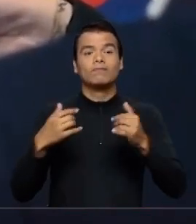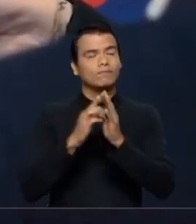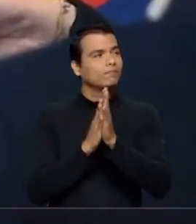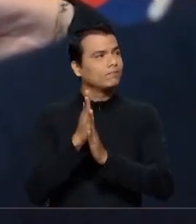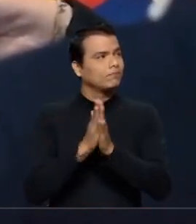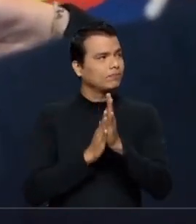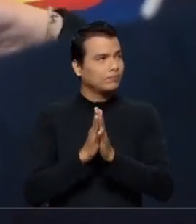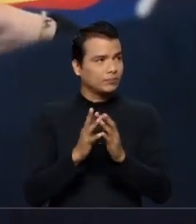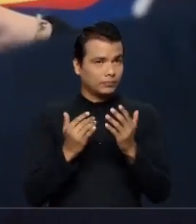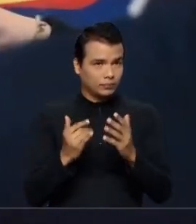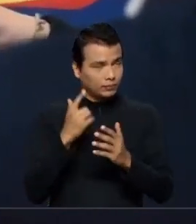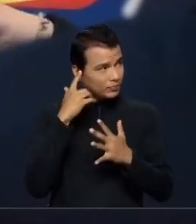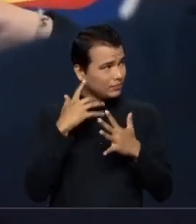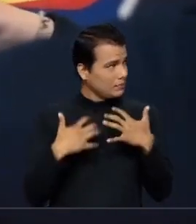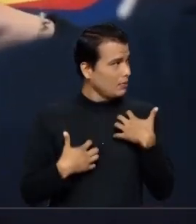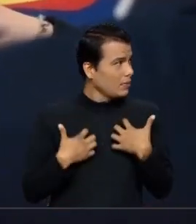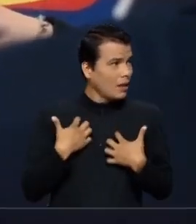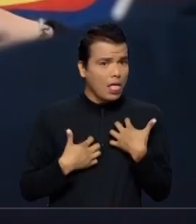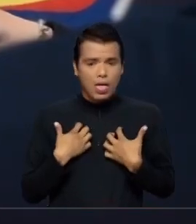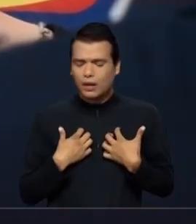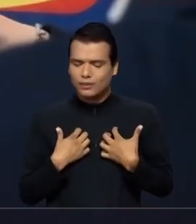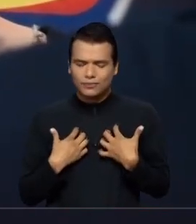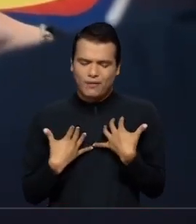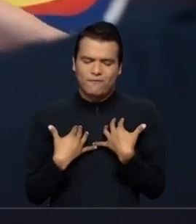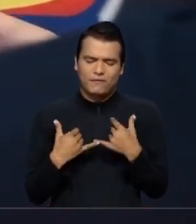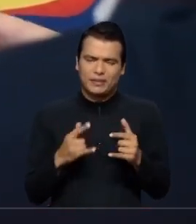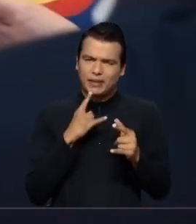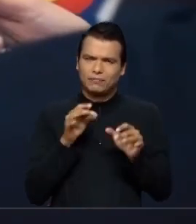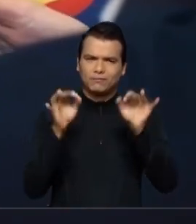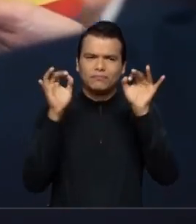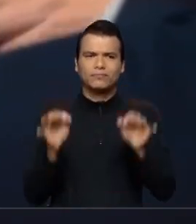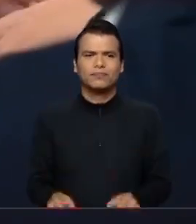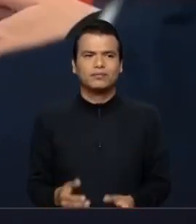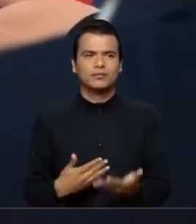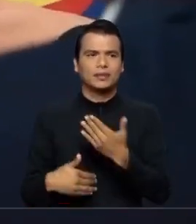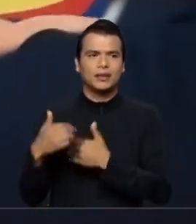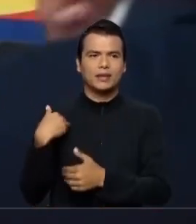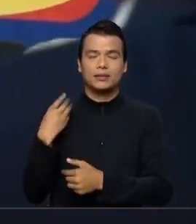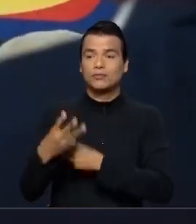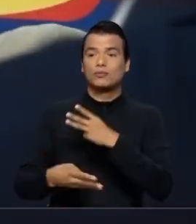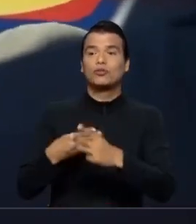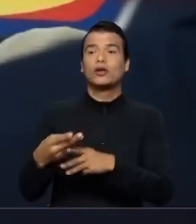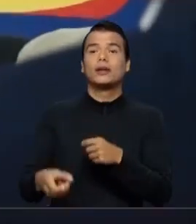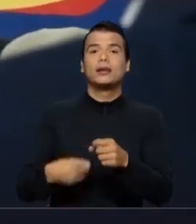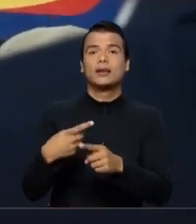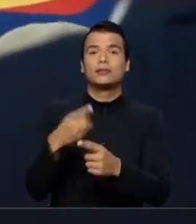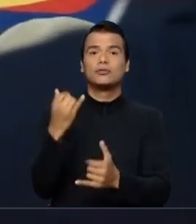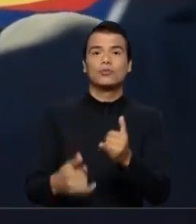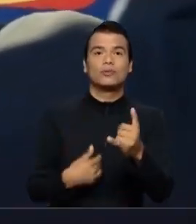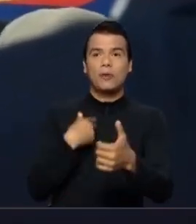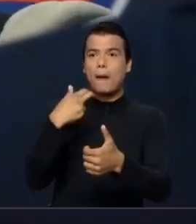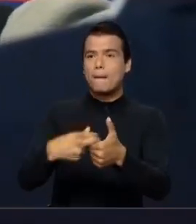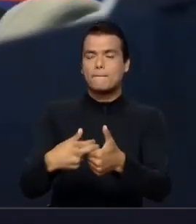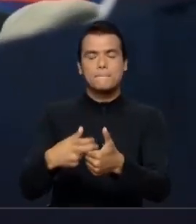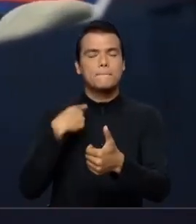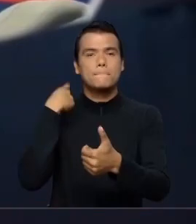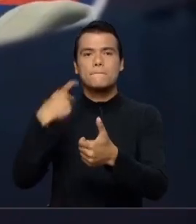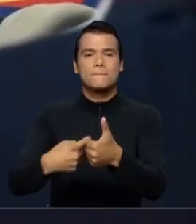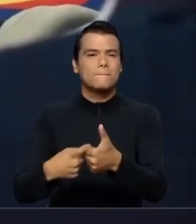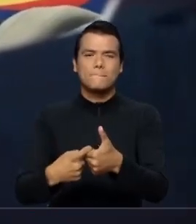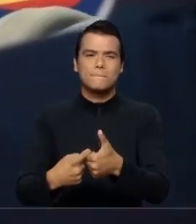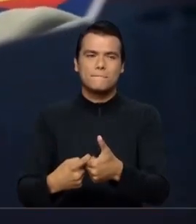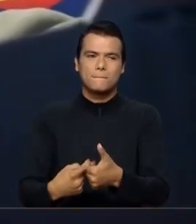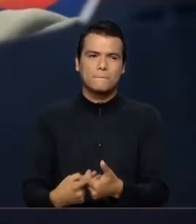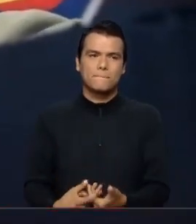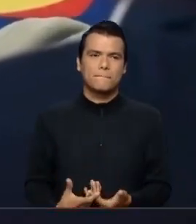Considero que no es ansiedad la verdad es muchísima felicidad Porque nos perdimos el mundial pasado y la verdad todas las jugadoras estamos